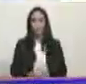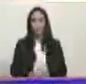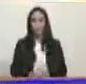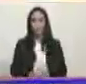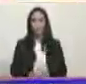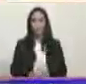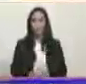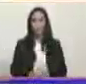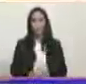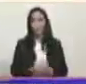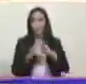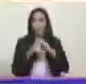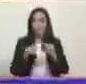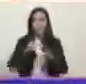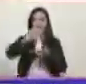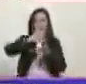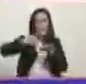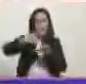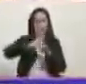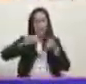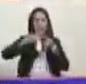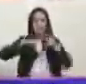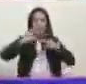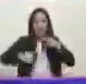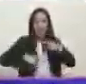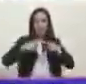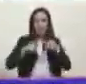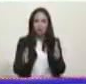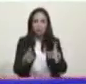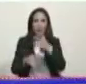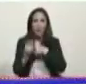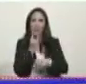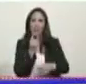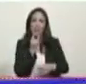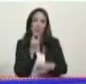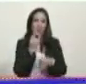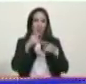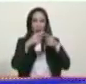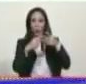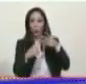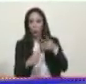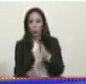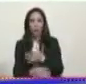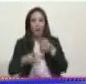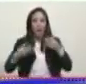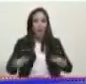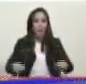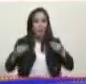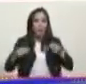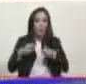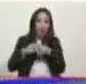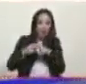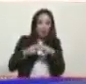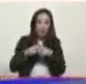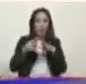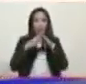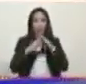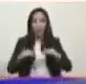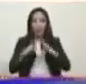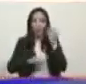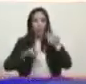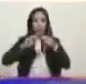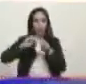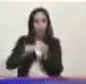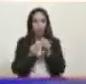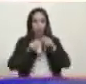Con los sectores lubricantes, caucheros, baterías, partes, autopartes, aluminio, acero,